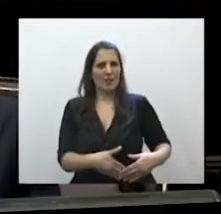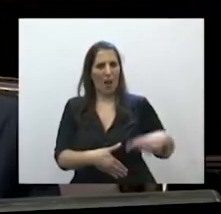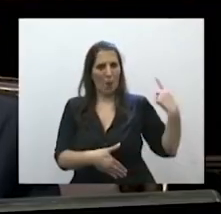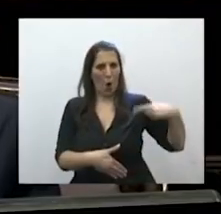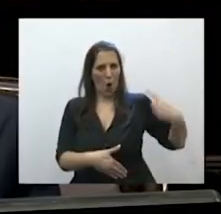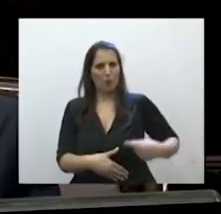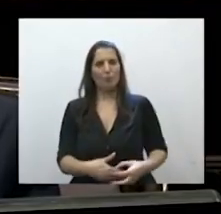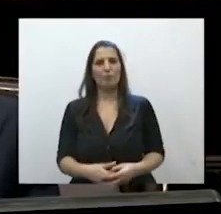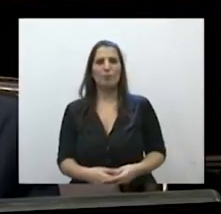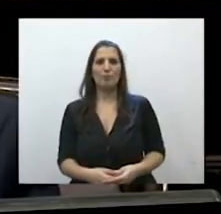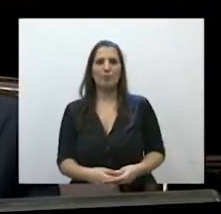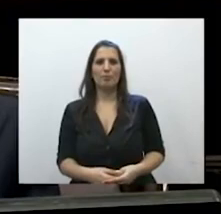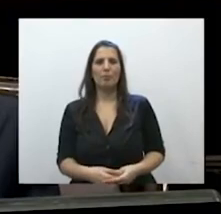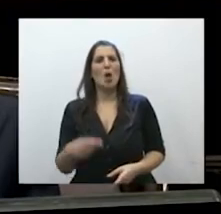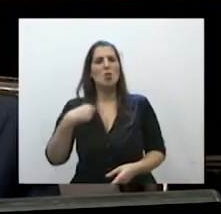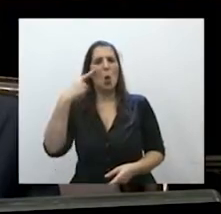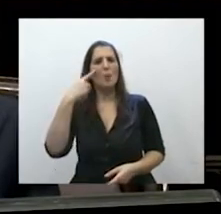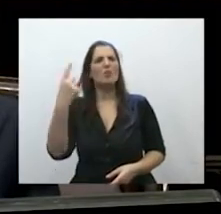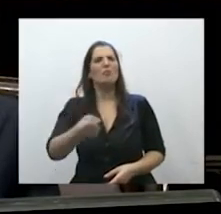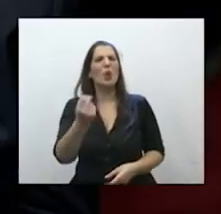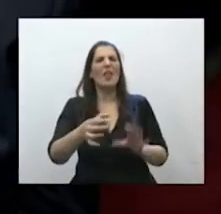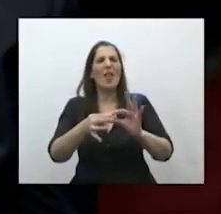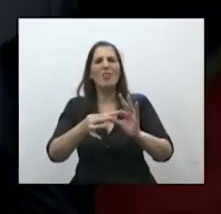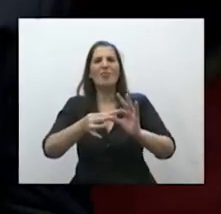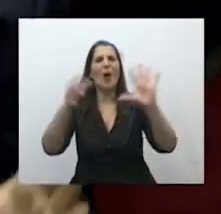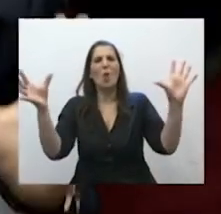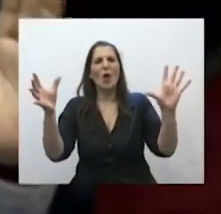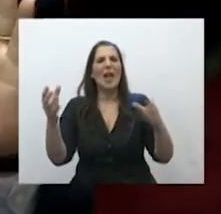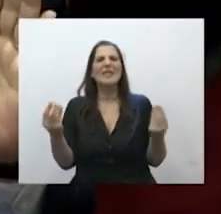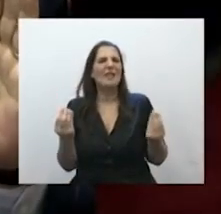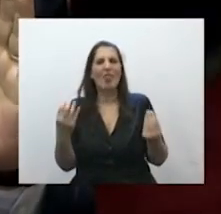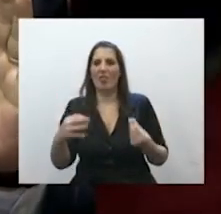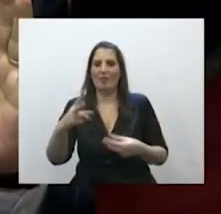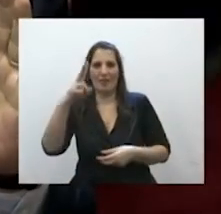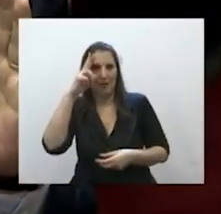lo importante de la democracia es el respeto